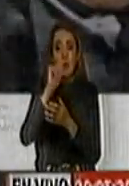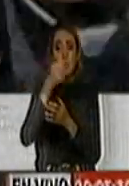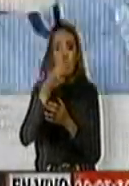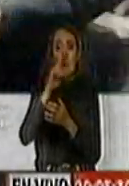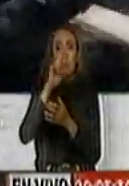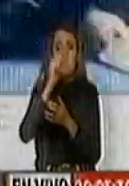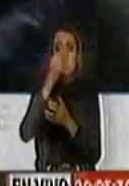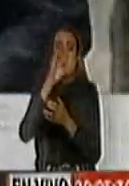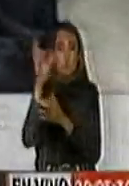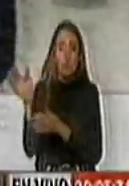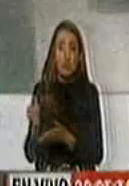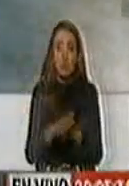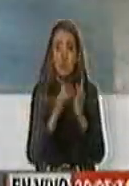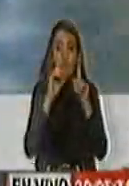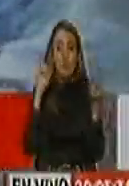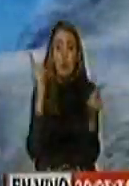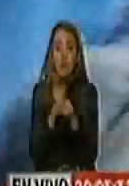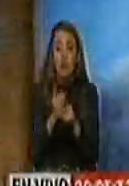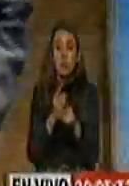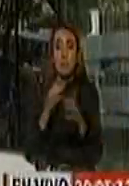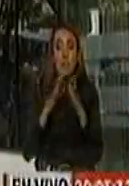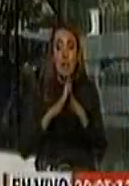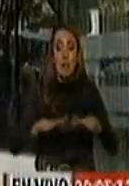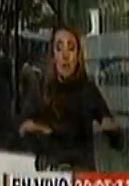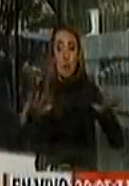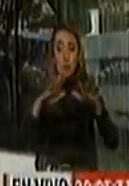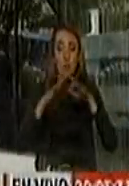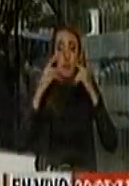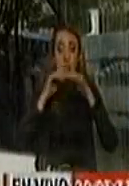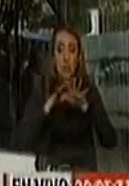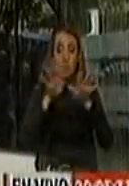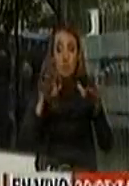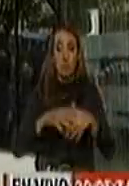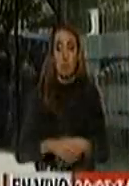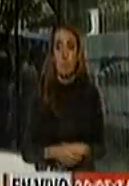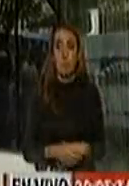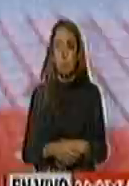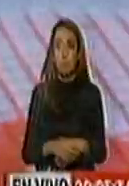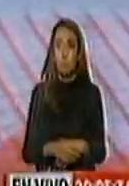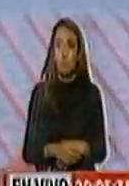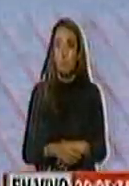Alvarado. Sin embargo, pidió diferimiento de la diligencia. Olga Velasco, Telediario.